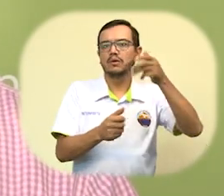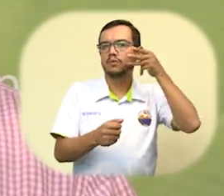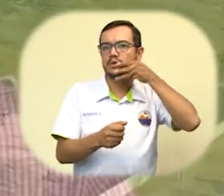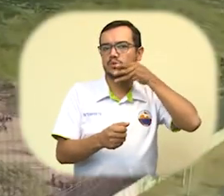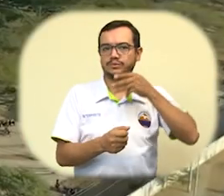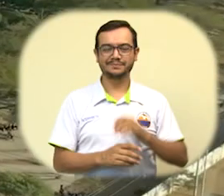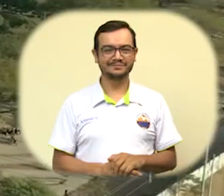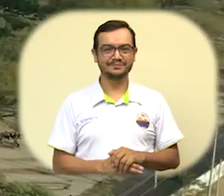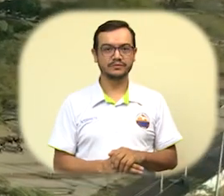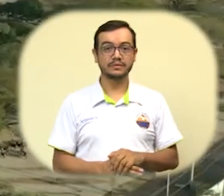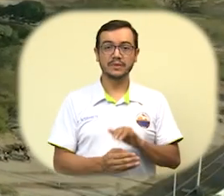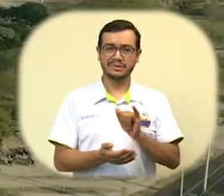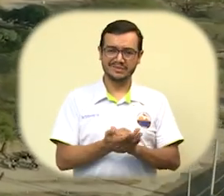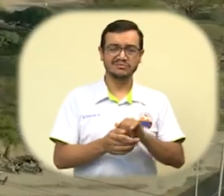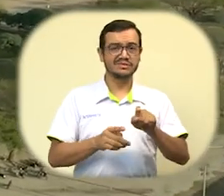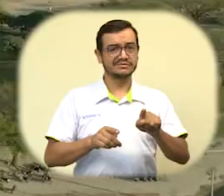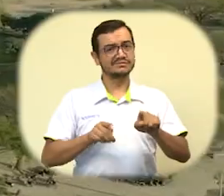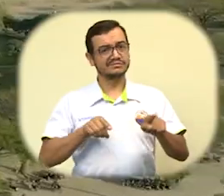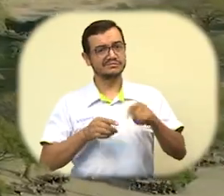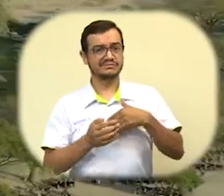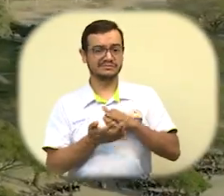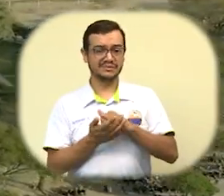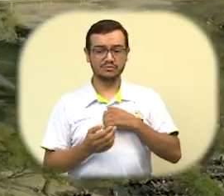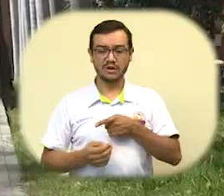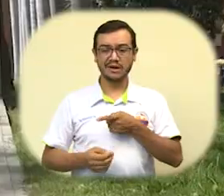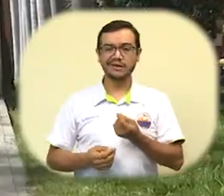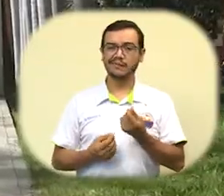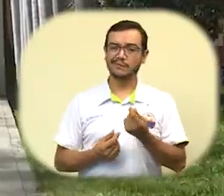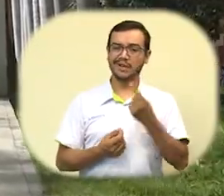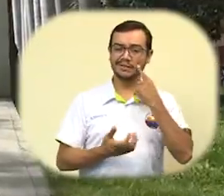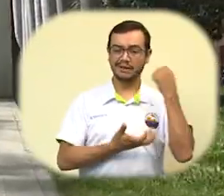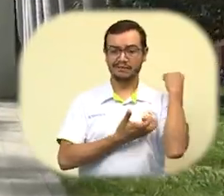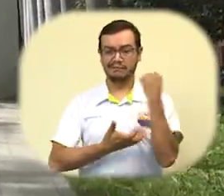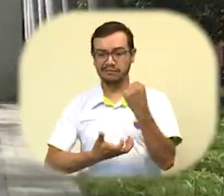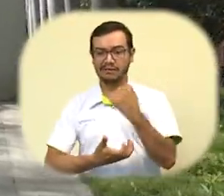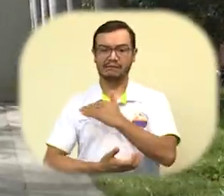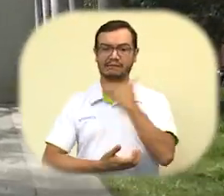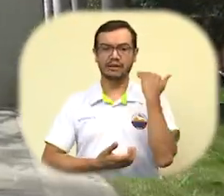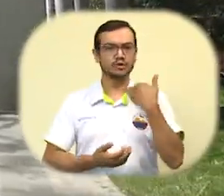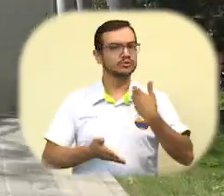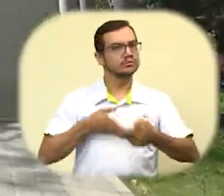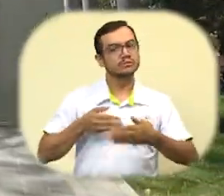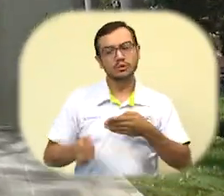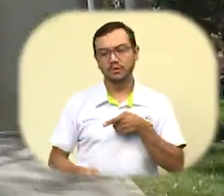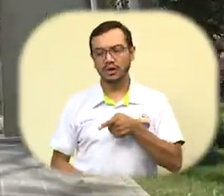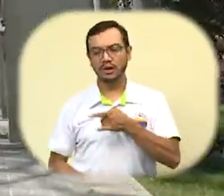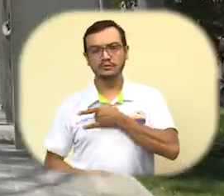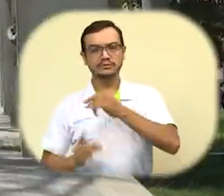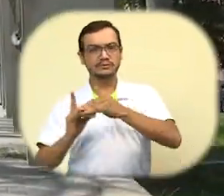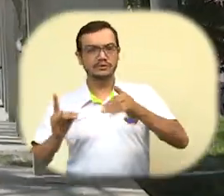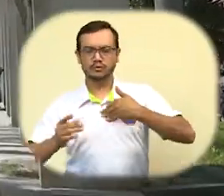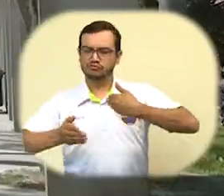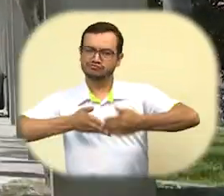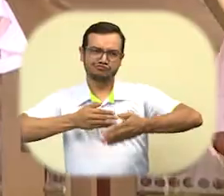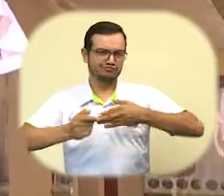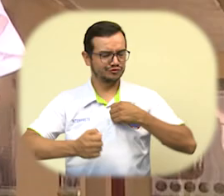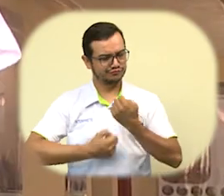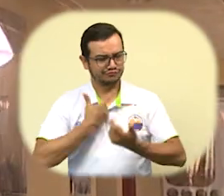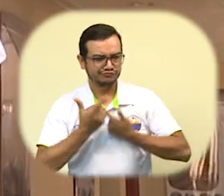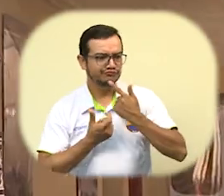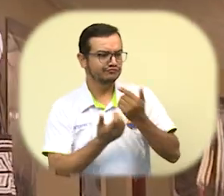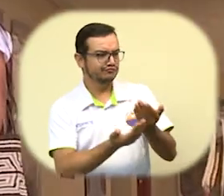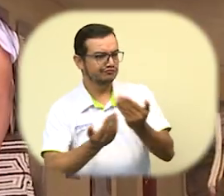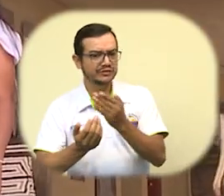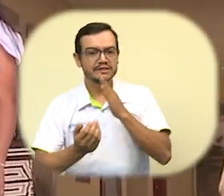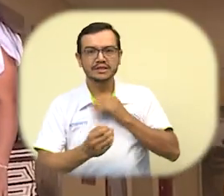incluidos los Wayús. Y es que a pesar de la desfinanciación estructural de la educación superior pública, Unimagdalena propende por promover el ingreso a los miembros de los